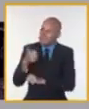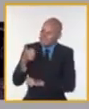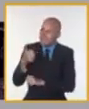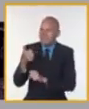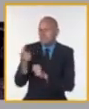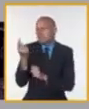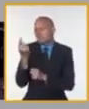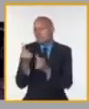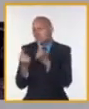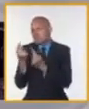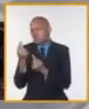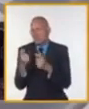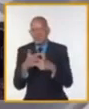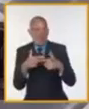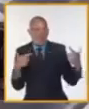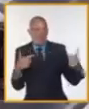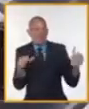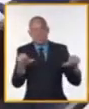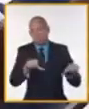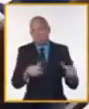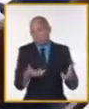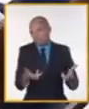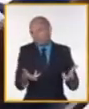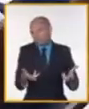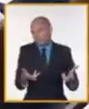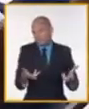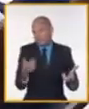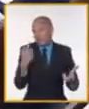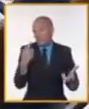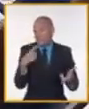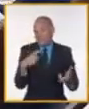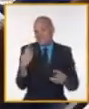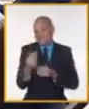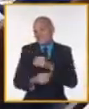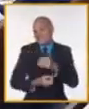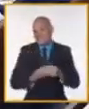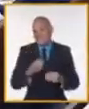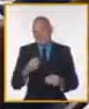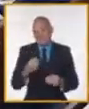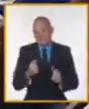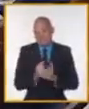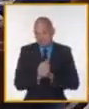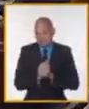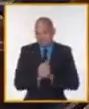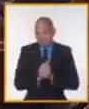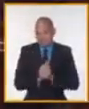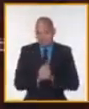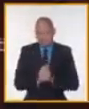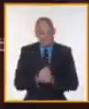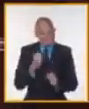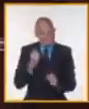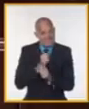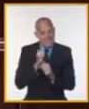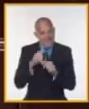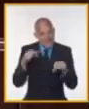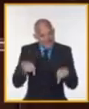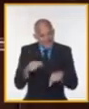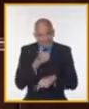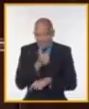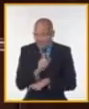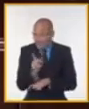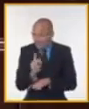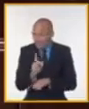las reservas existentes. Ante el desafío que nos impone trabajar en una economía de guerra, se